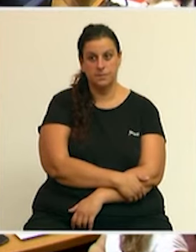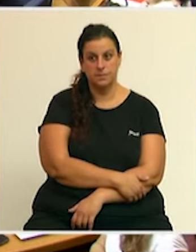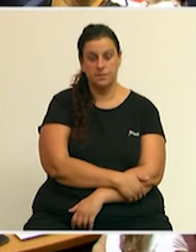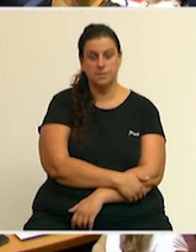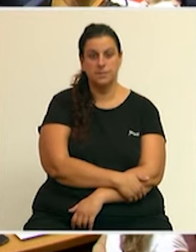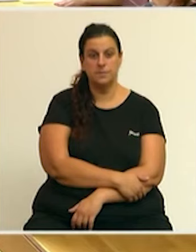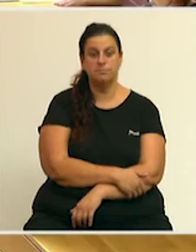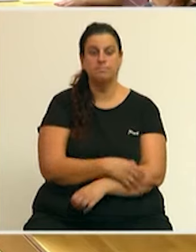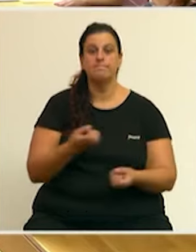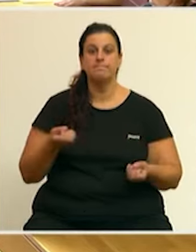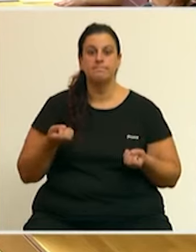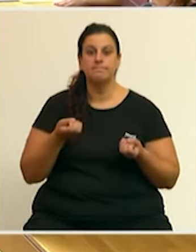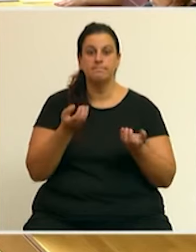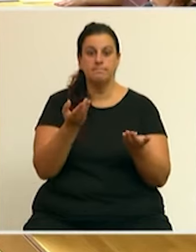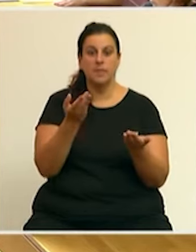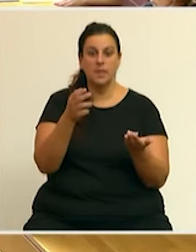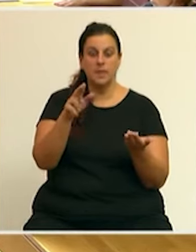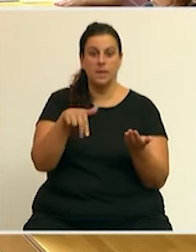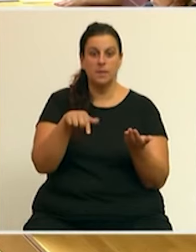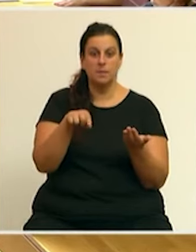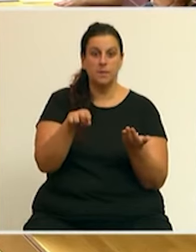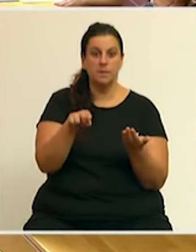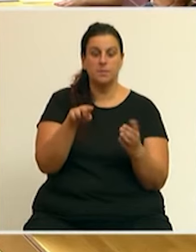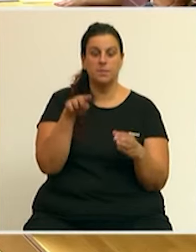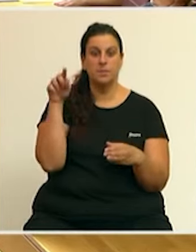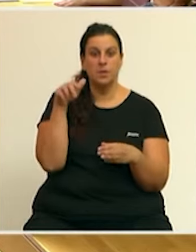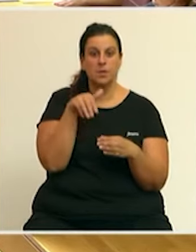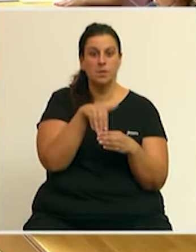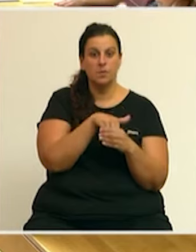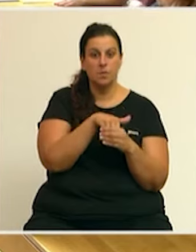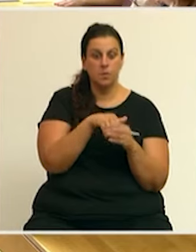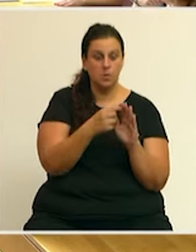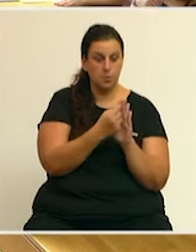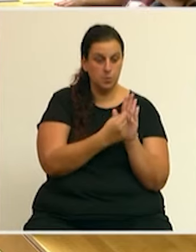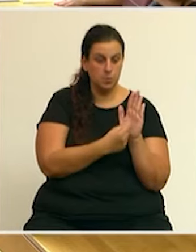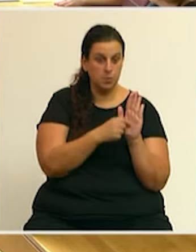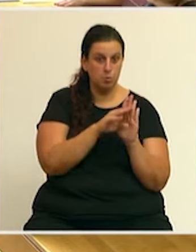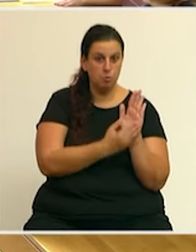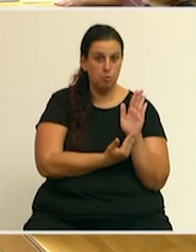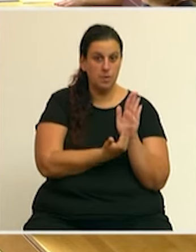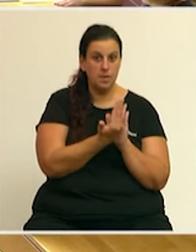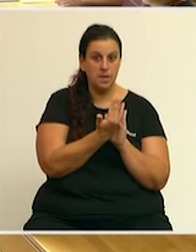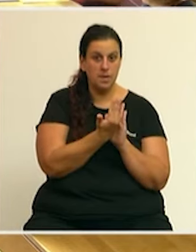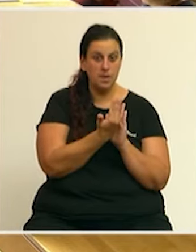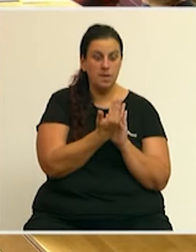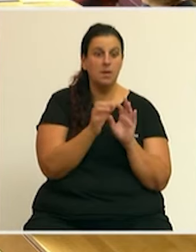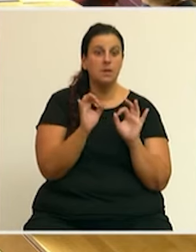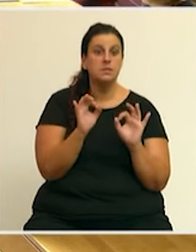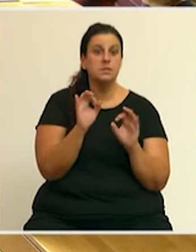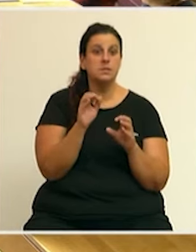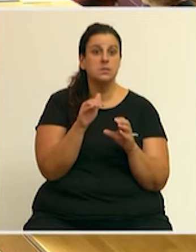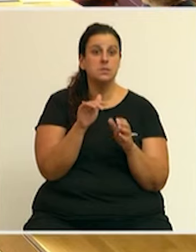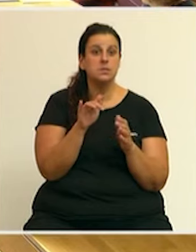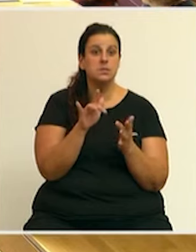les informo también a sus señorías que la votación de los puntos del orden del día no tendrá lugar antes